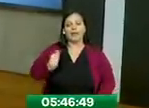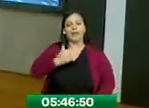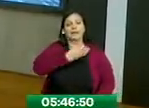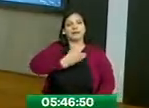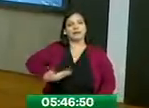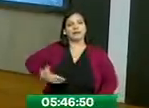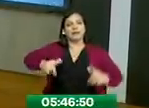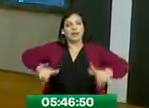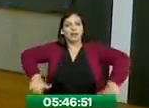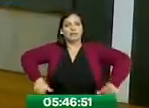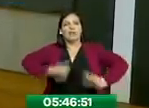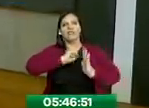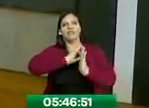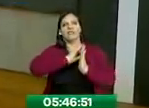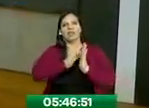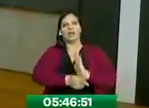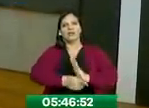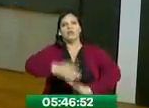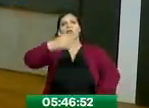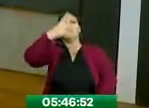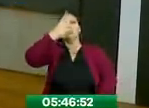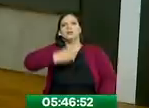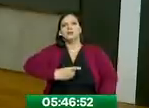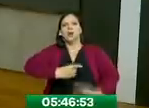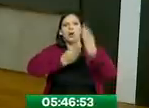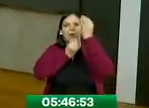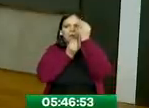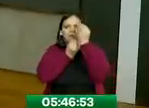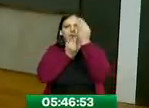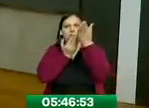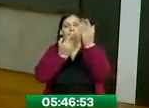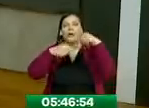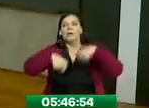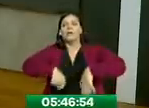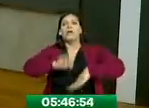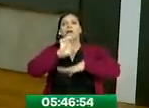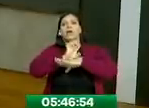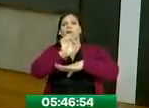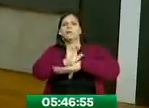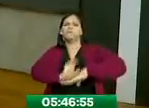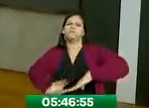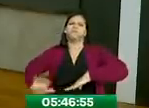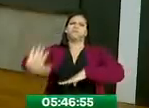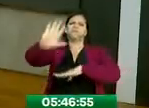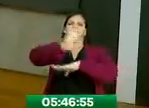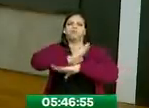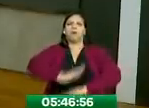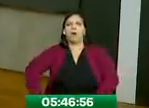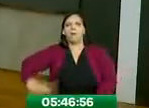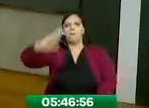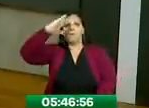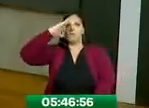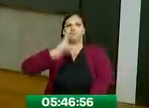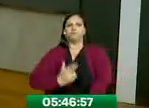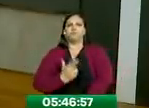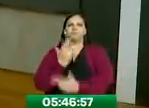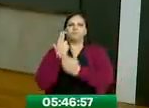Moreno decretó estado de excepción en el país para frenar el avance de los contagios de